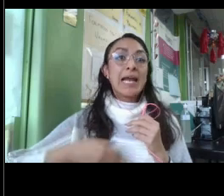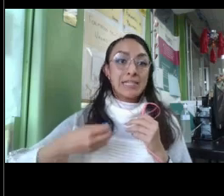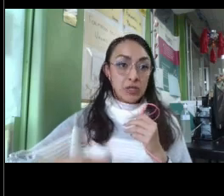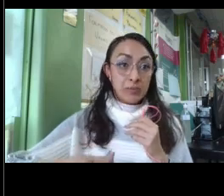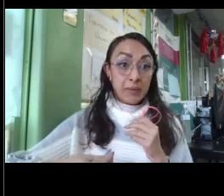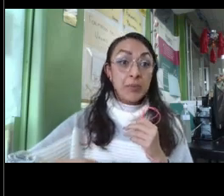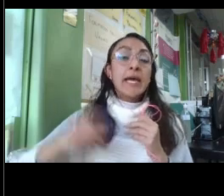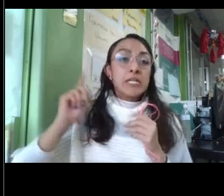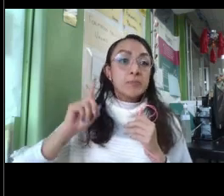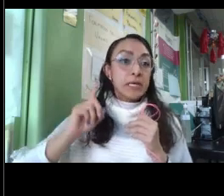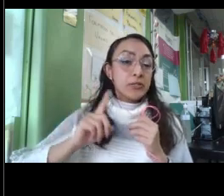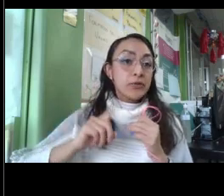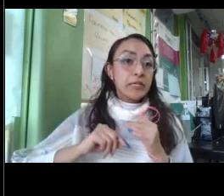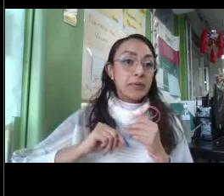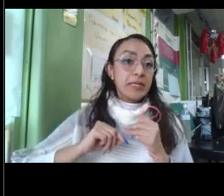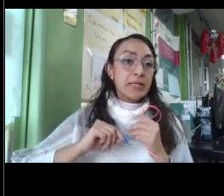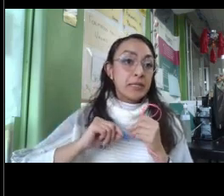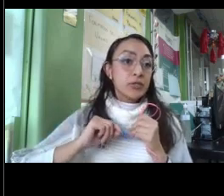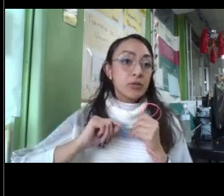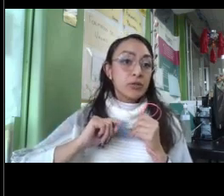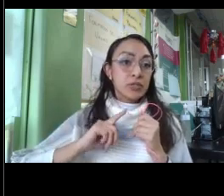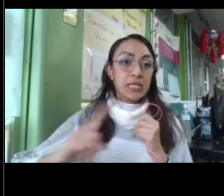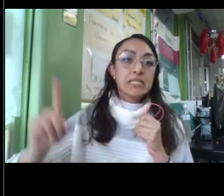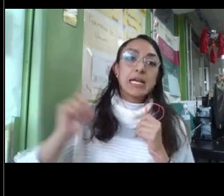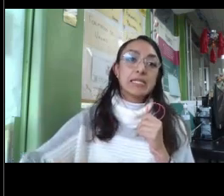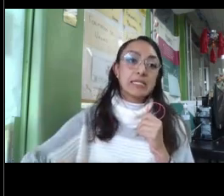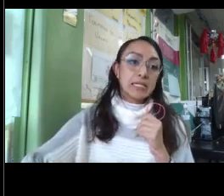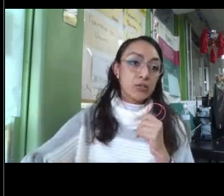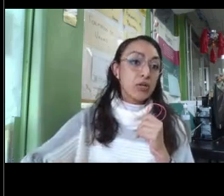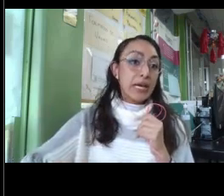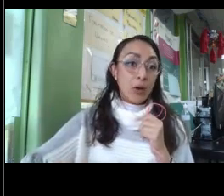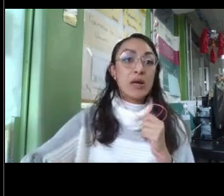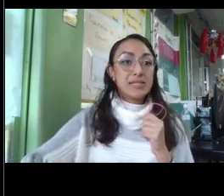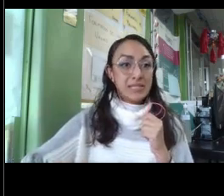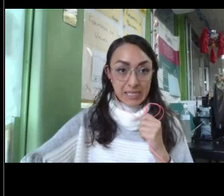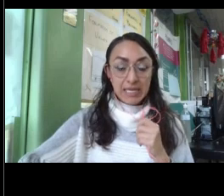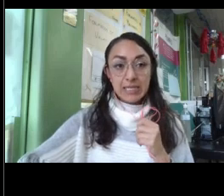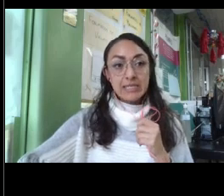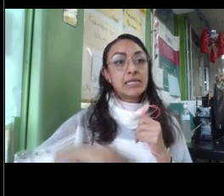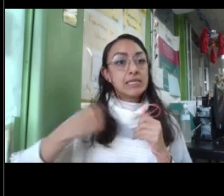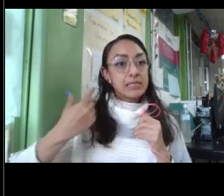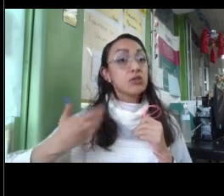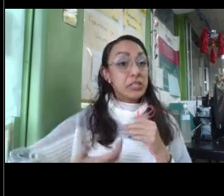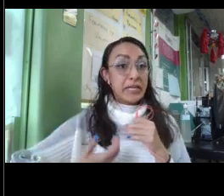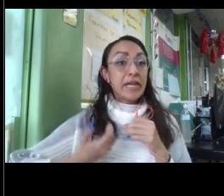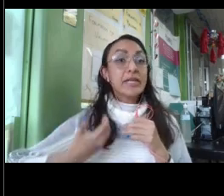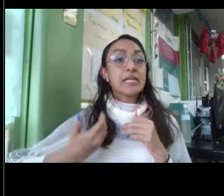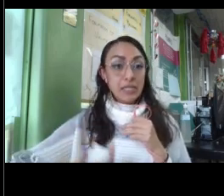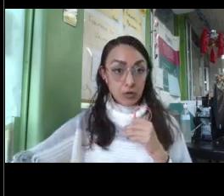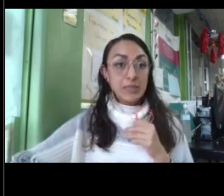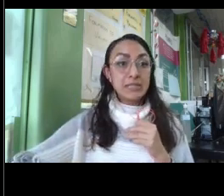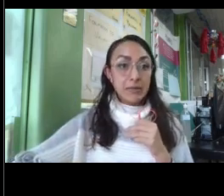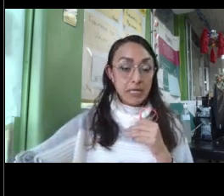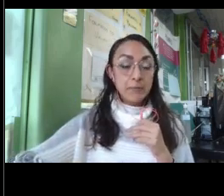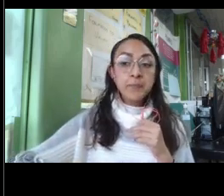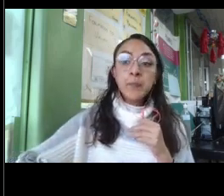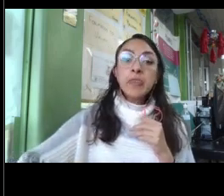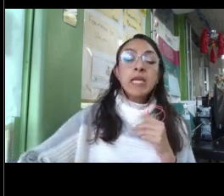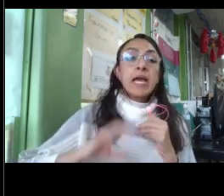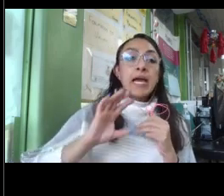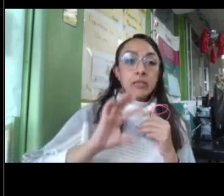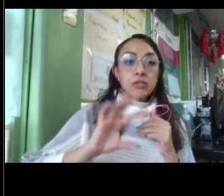entonces al idioma. Es por eso que también tenemos reconocidas las 68 lenguas indígenas y se consideran idiomas